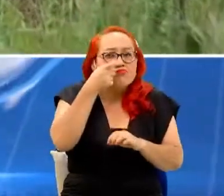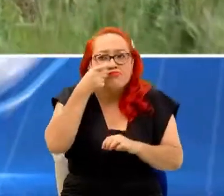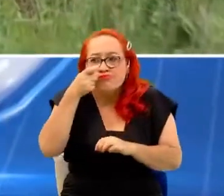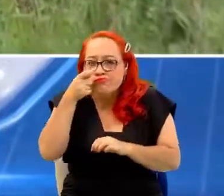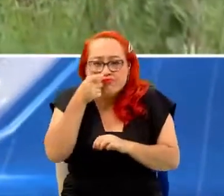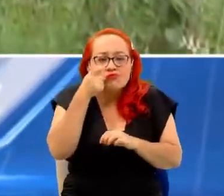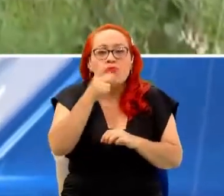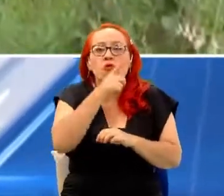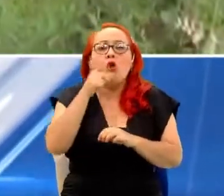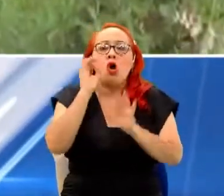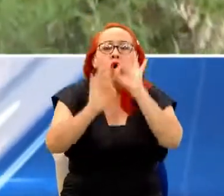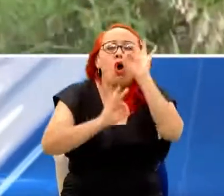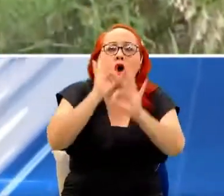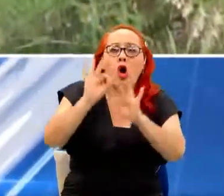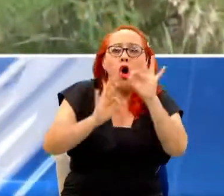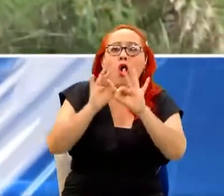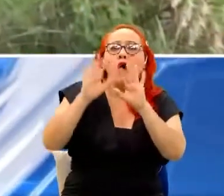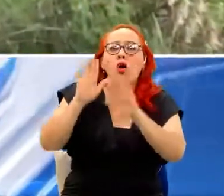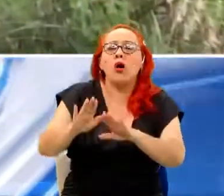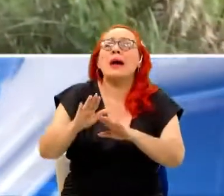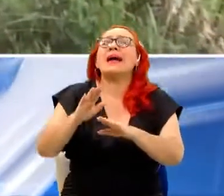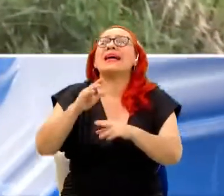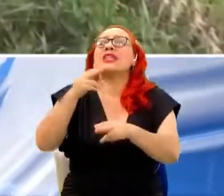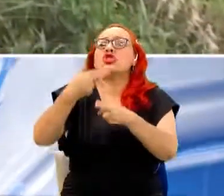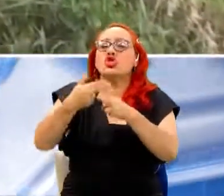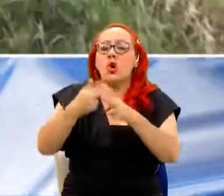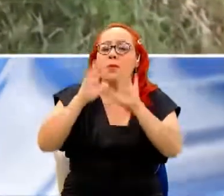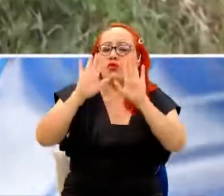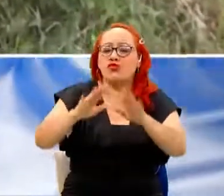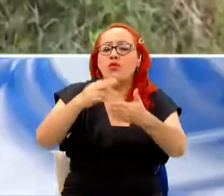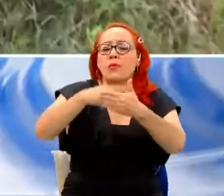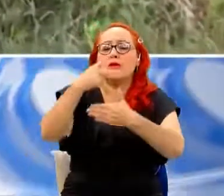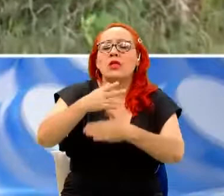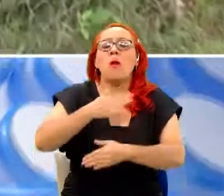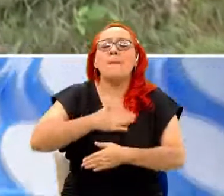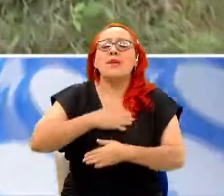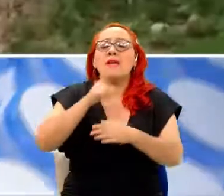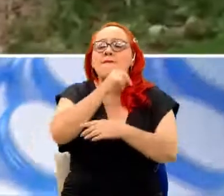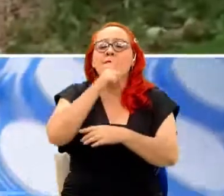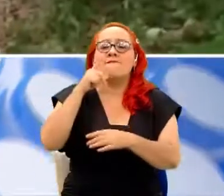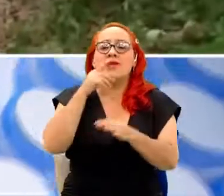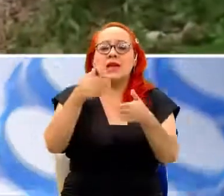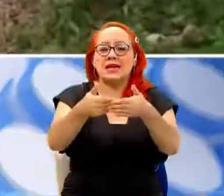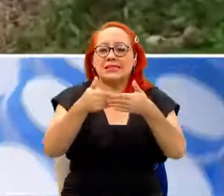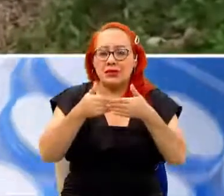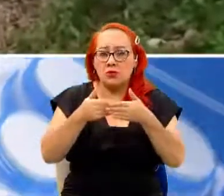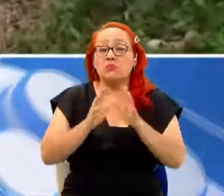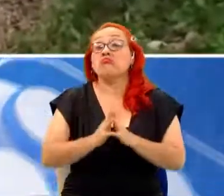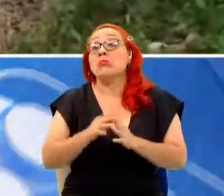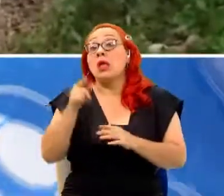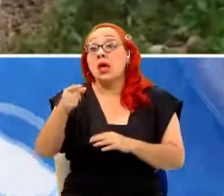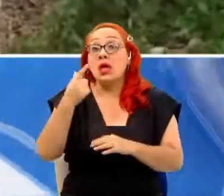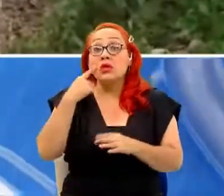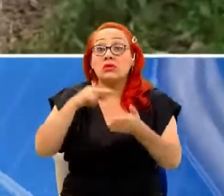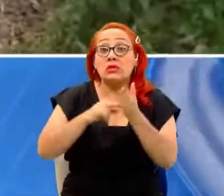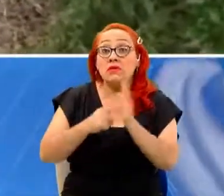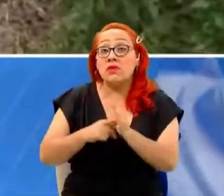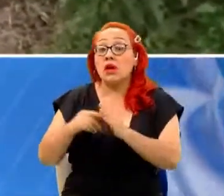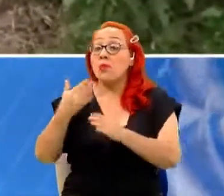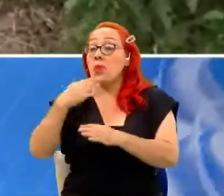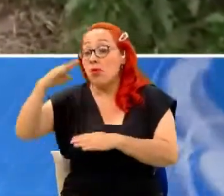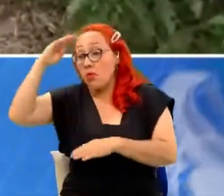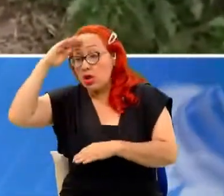denominado la estrategia se ha denominado mi finca segura consiste en una articulación entre la población la